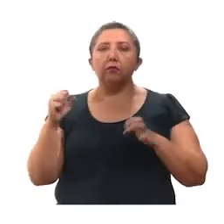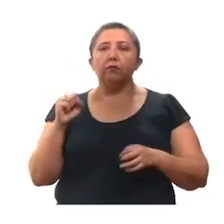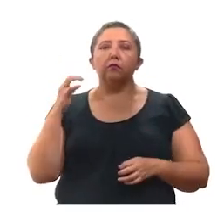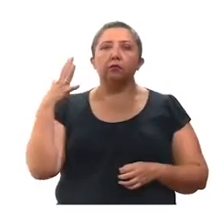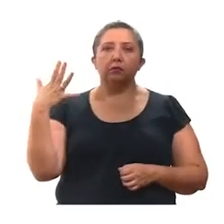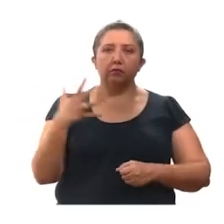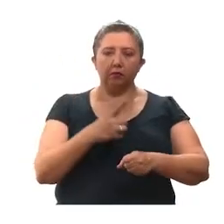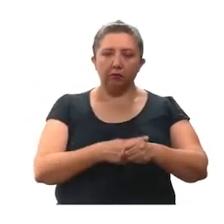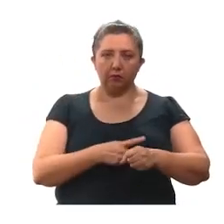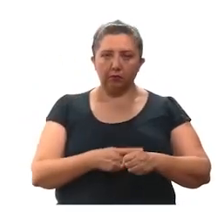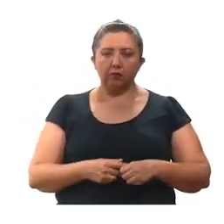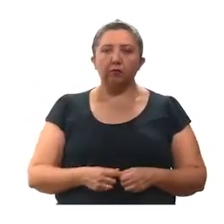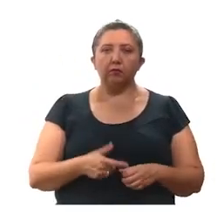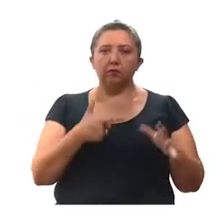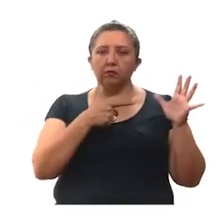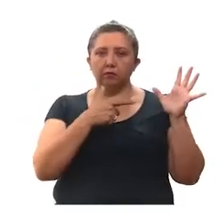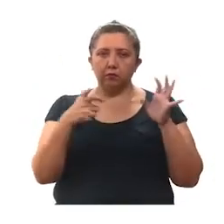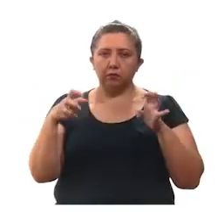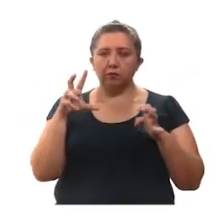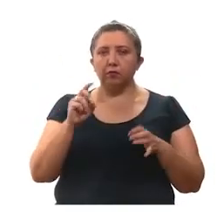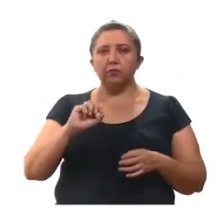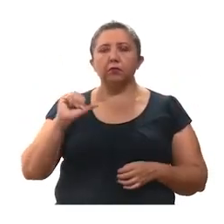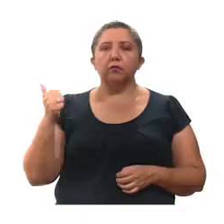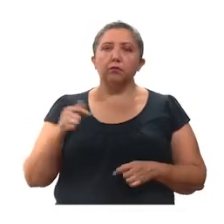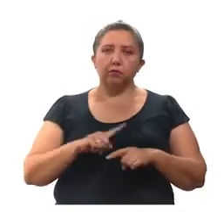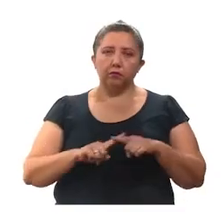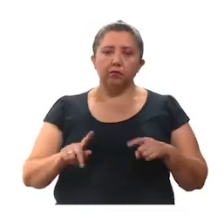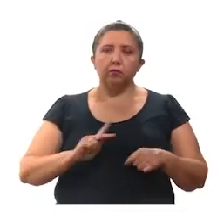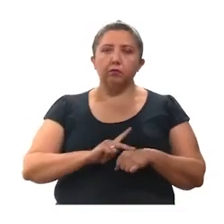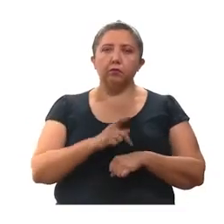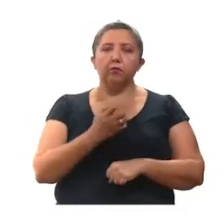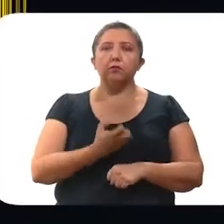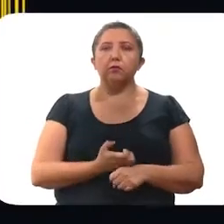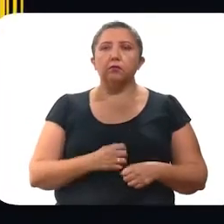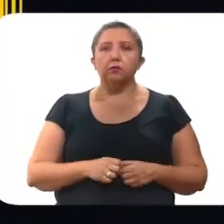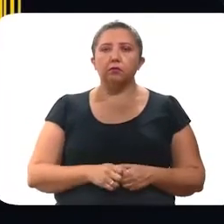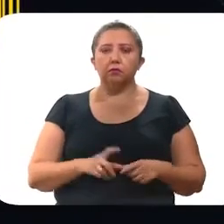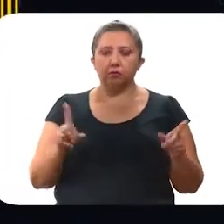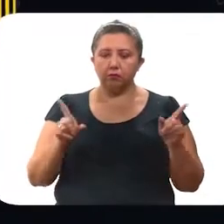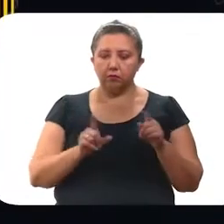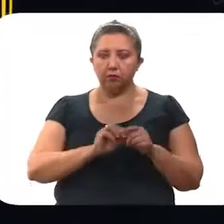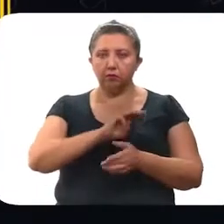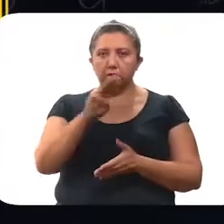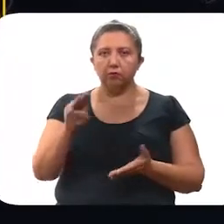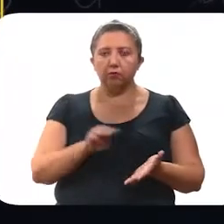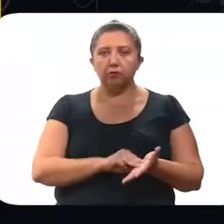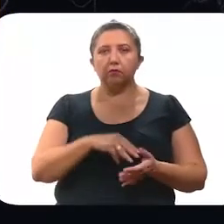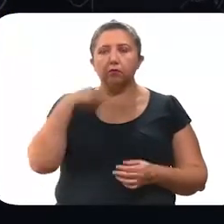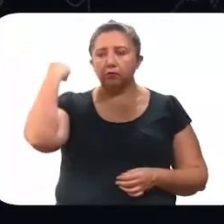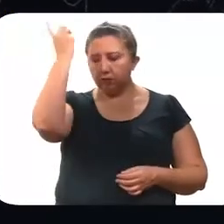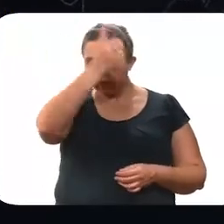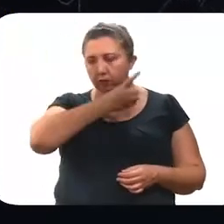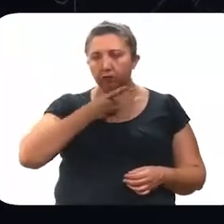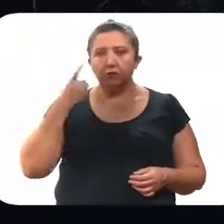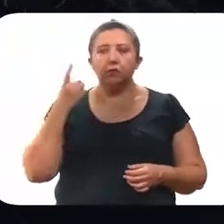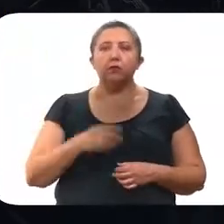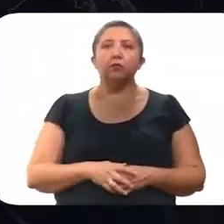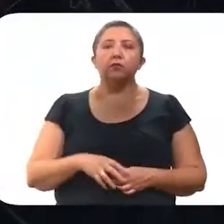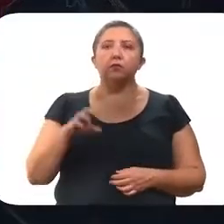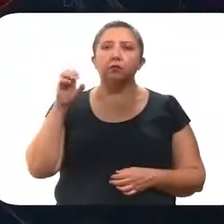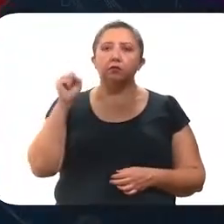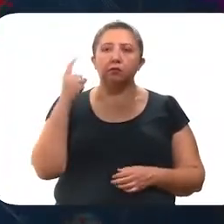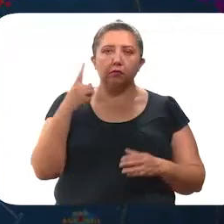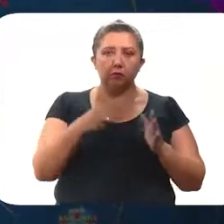99.865 casos positivos, 730 son de otro país u otro estado. Específicamente en Mérida, se han diagnosticado